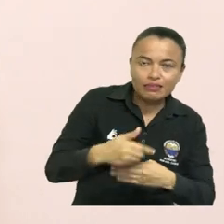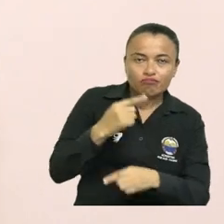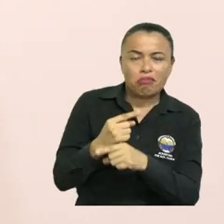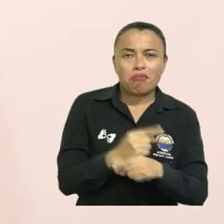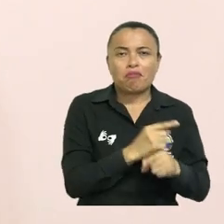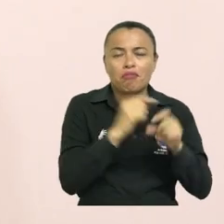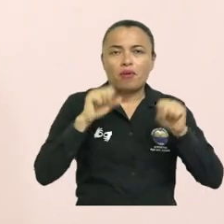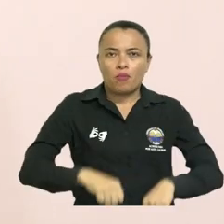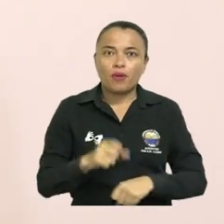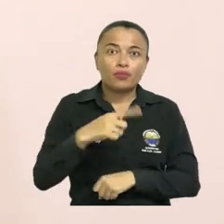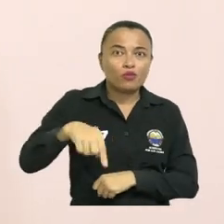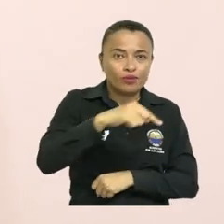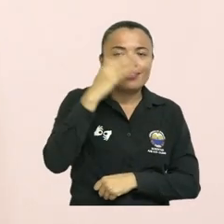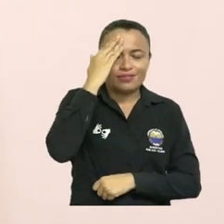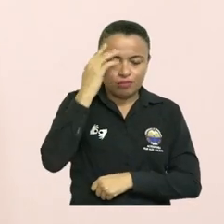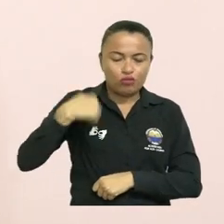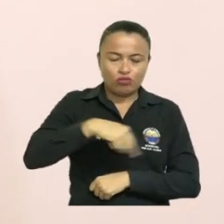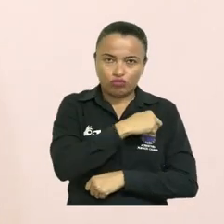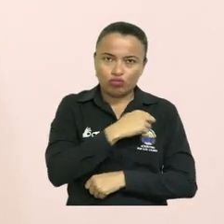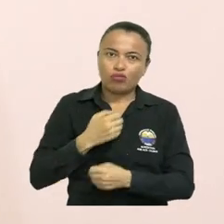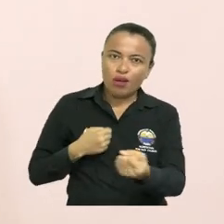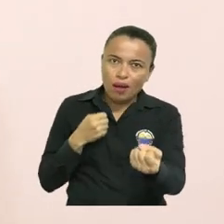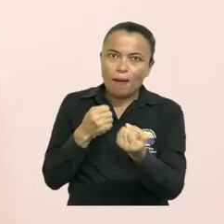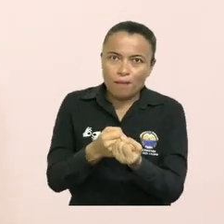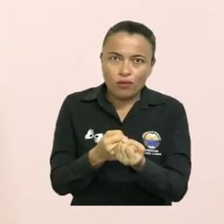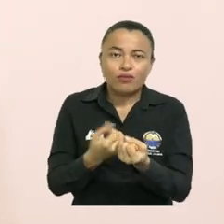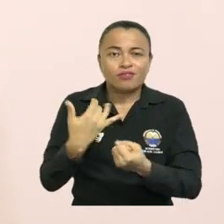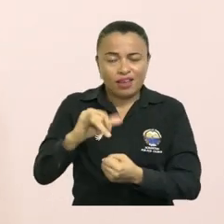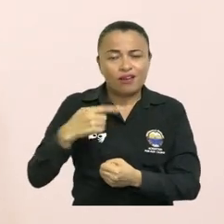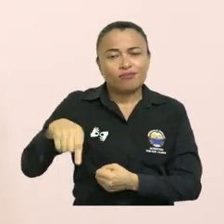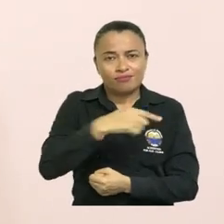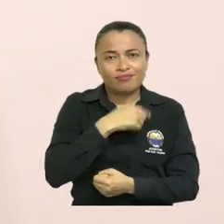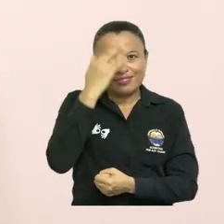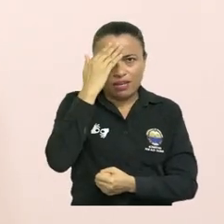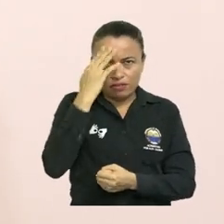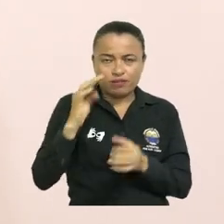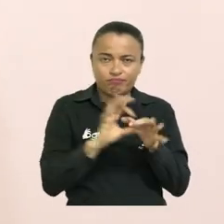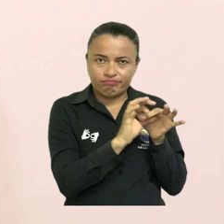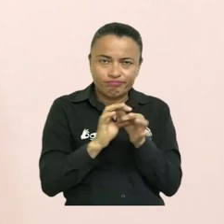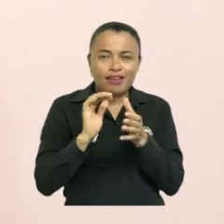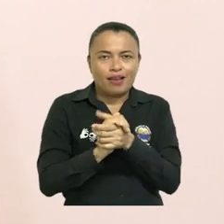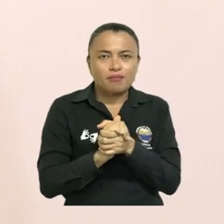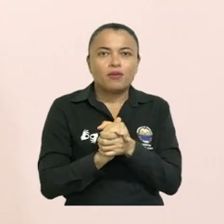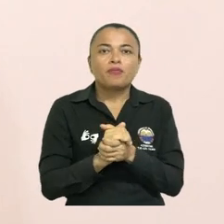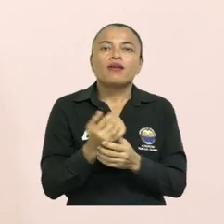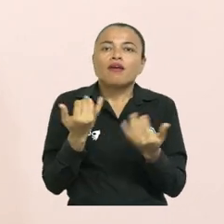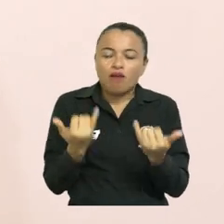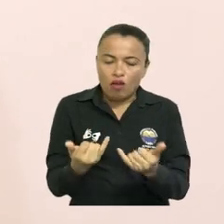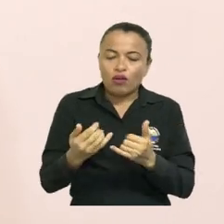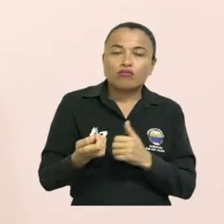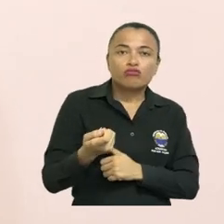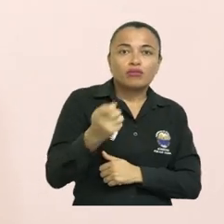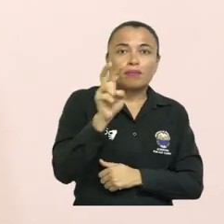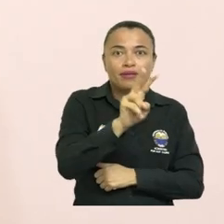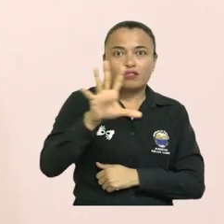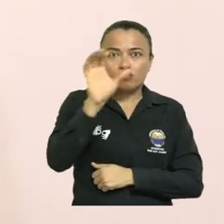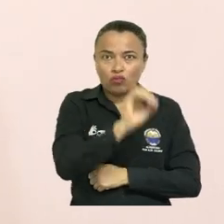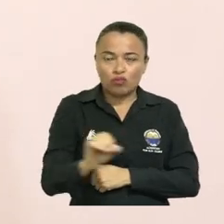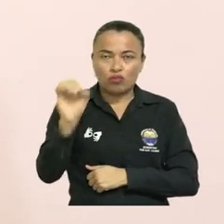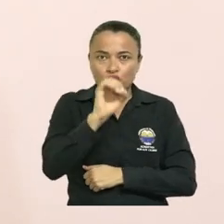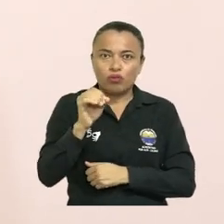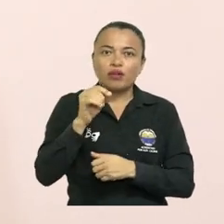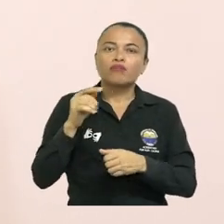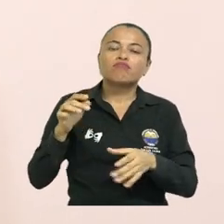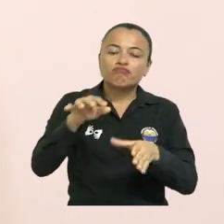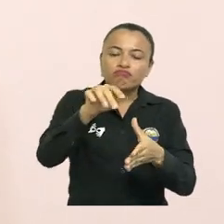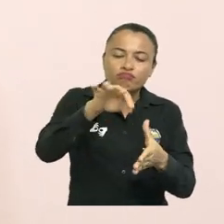estudiantes. Que sepan que contarán con nosotros como representantes, pero ya cuentan con nosotros como amigos. Es por eso que este 25 de octubre te invito a